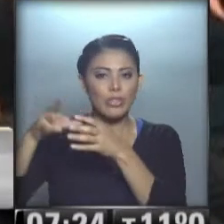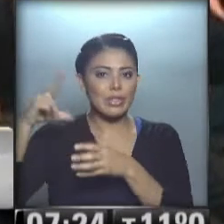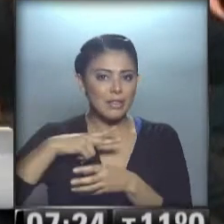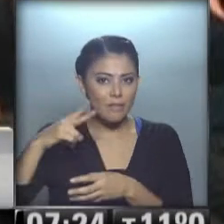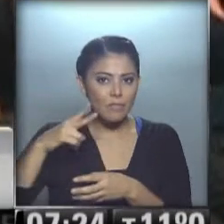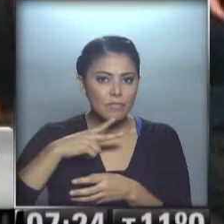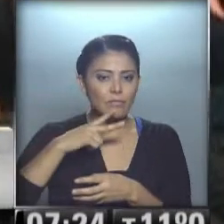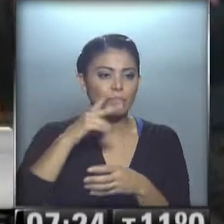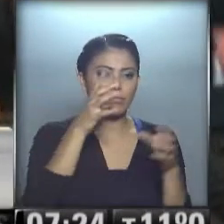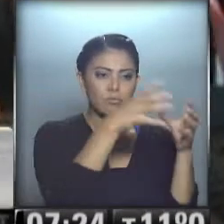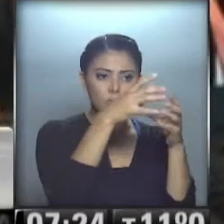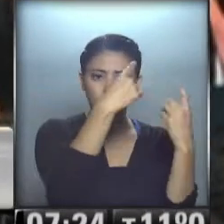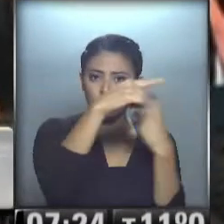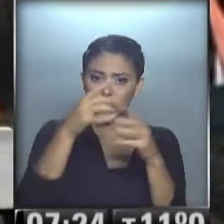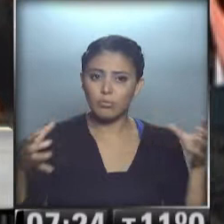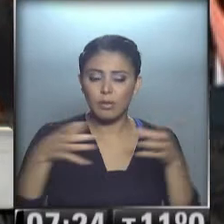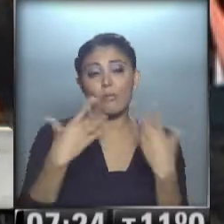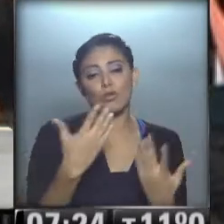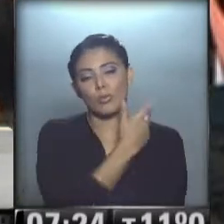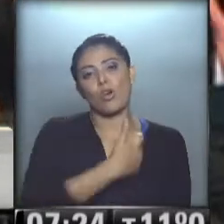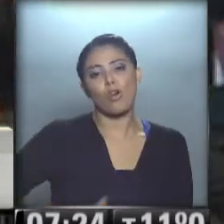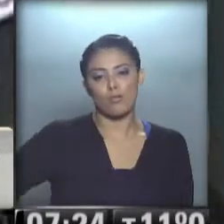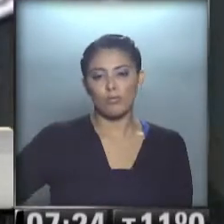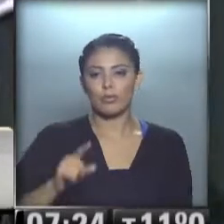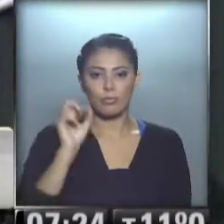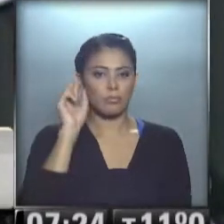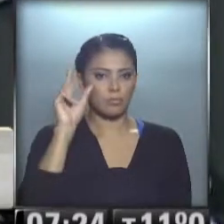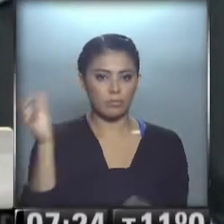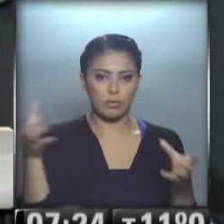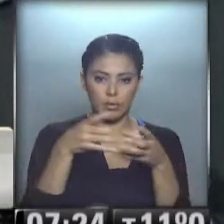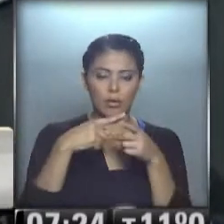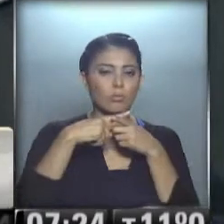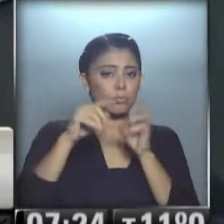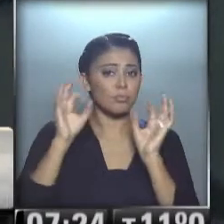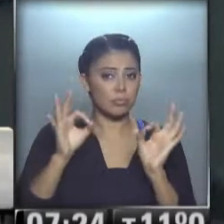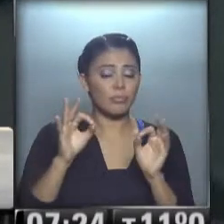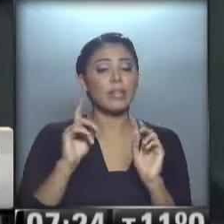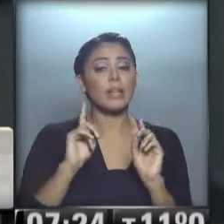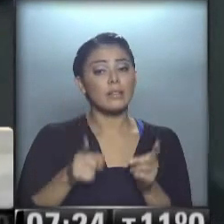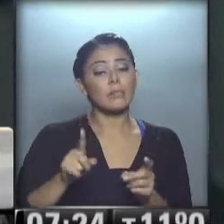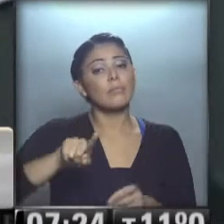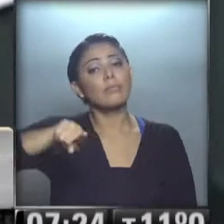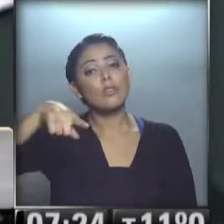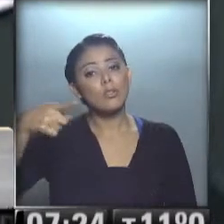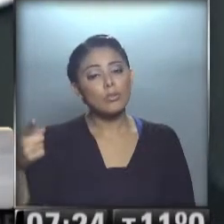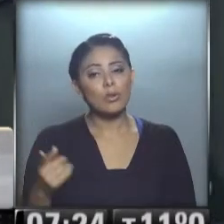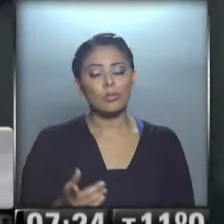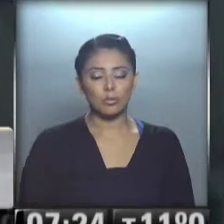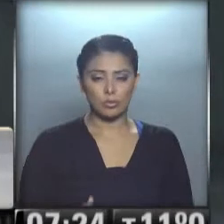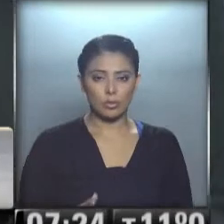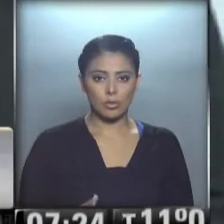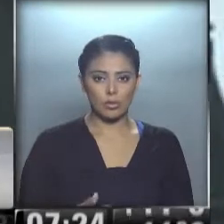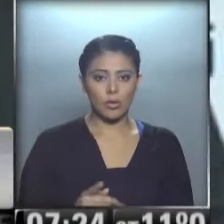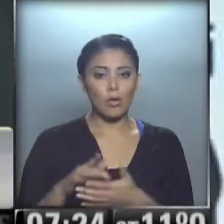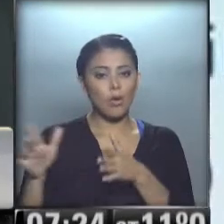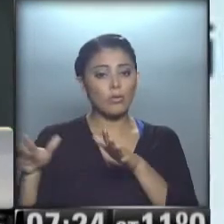supuesto, el Estado en todos sus roles. Y, por otro lado, se está llevando adelante